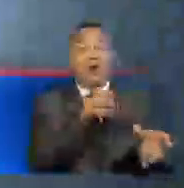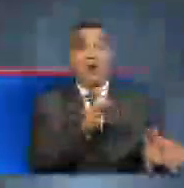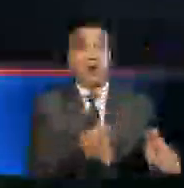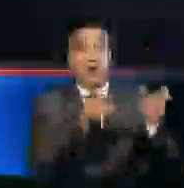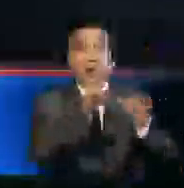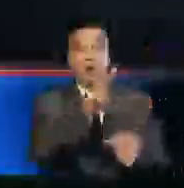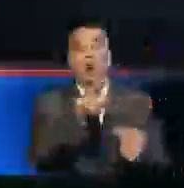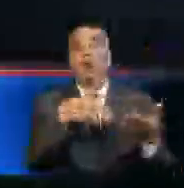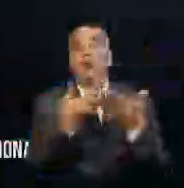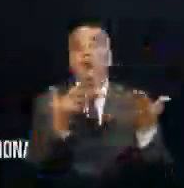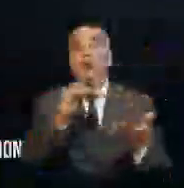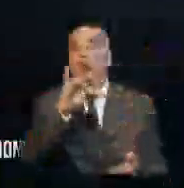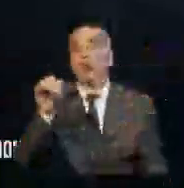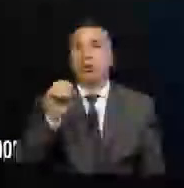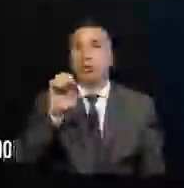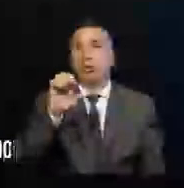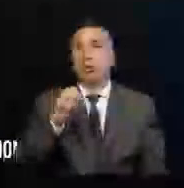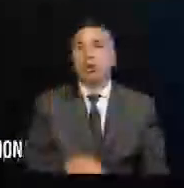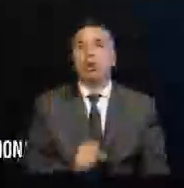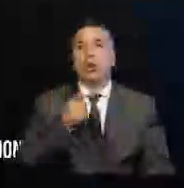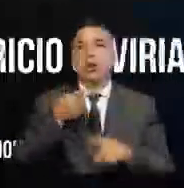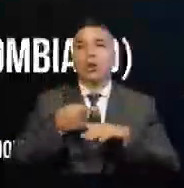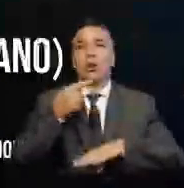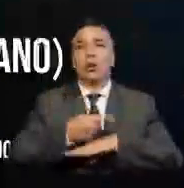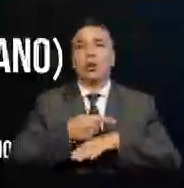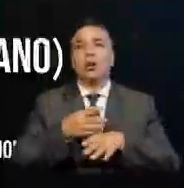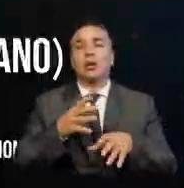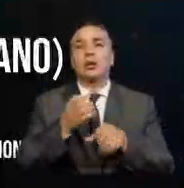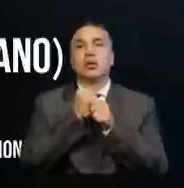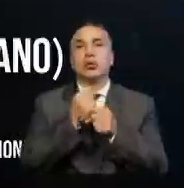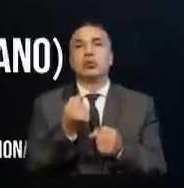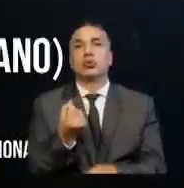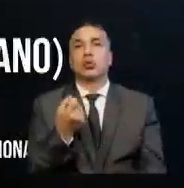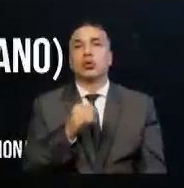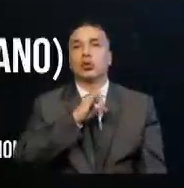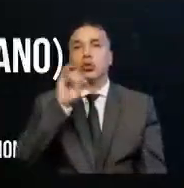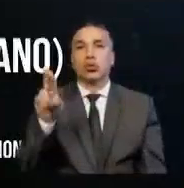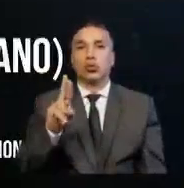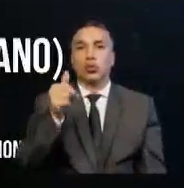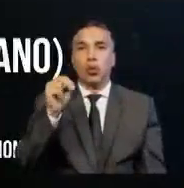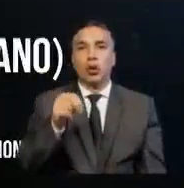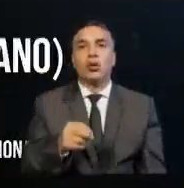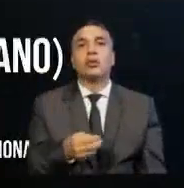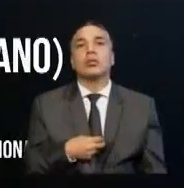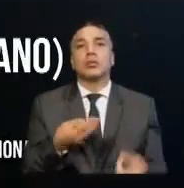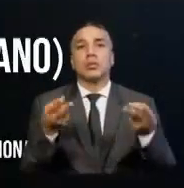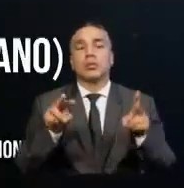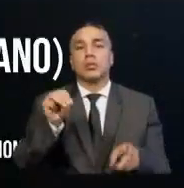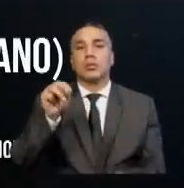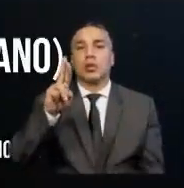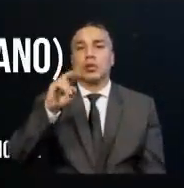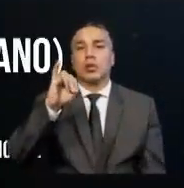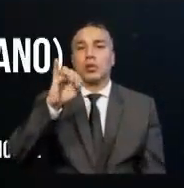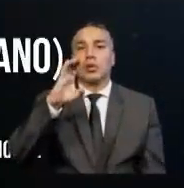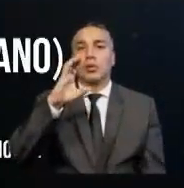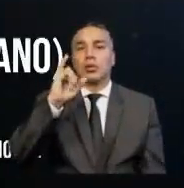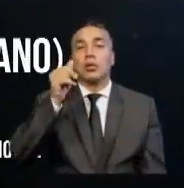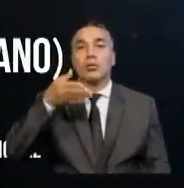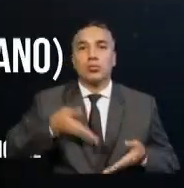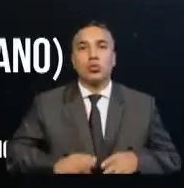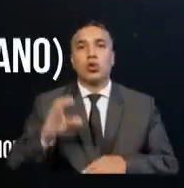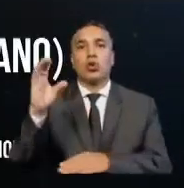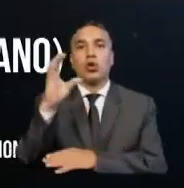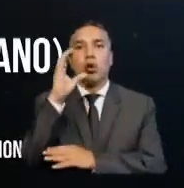Se refiere a José Romo, ex gerente de Seguros Sucre, Juan Ramírez y Mauricio Gaviria, de nacionalidad